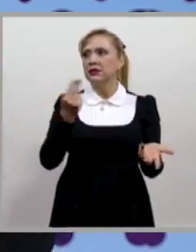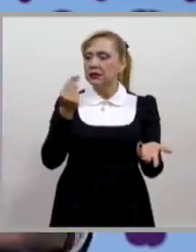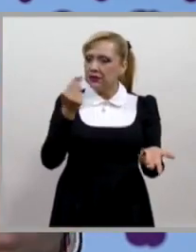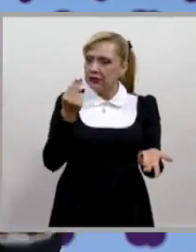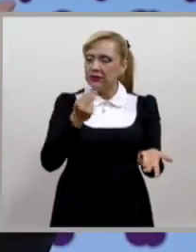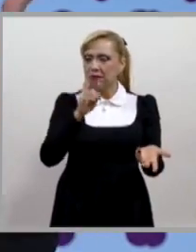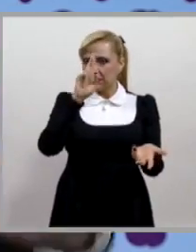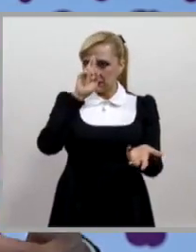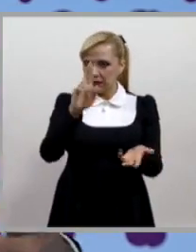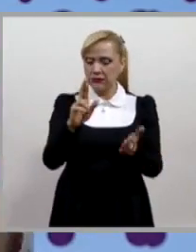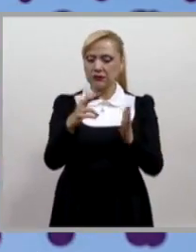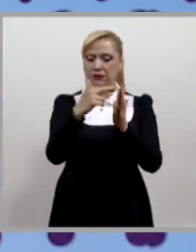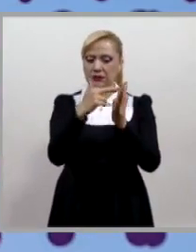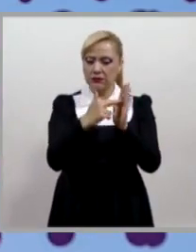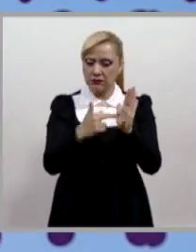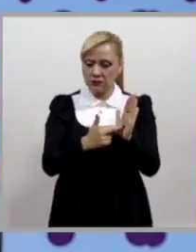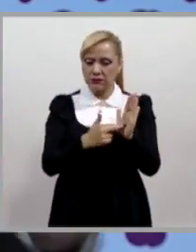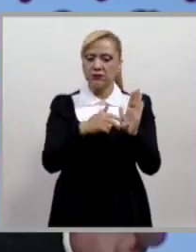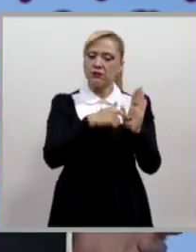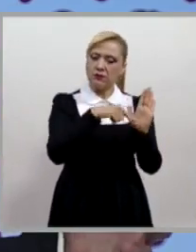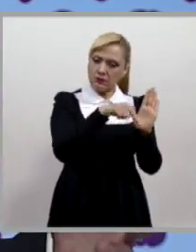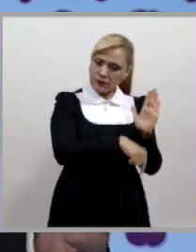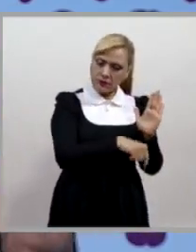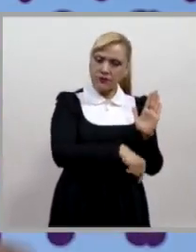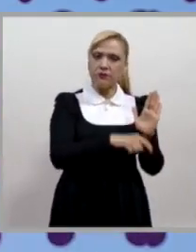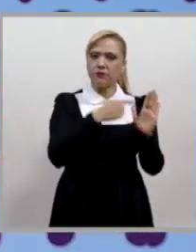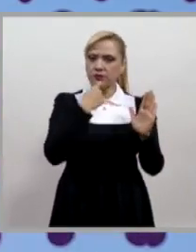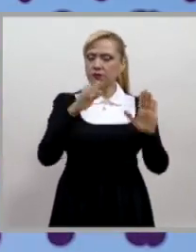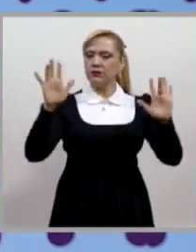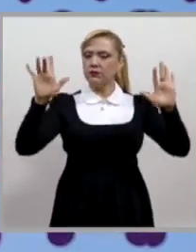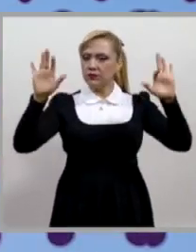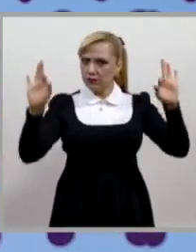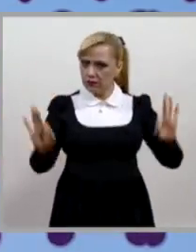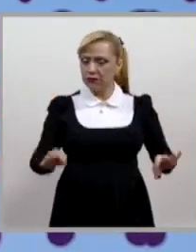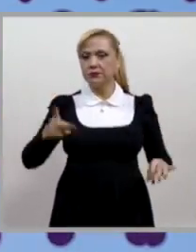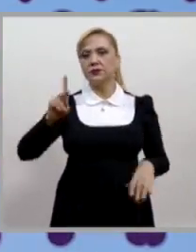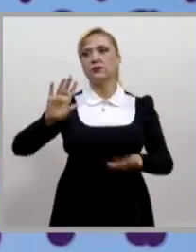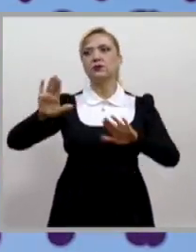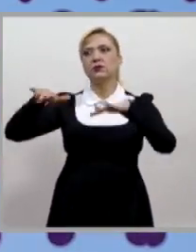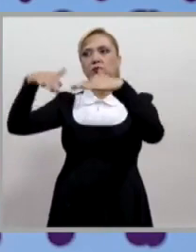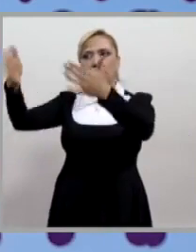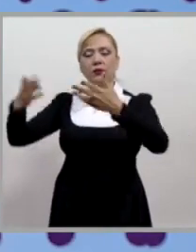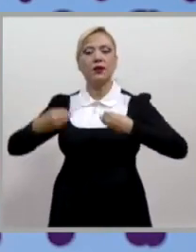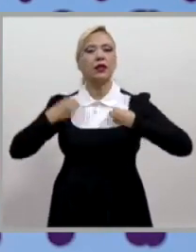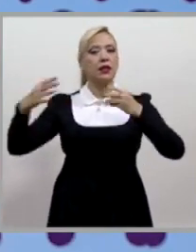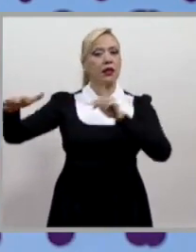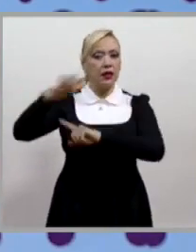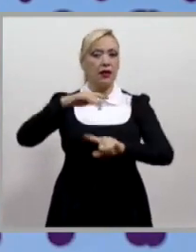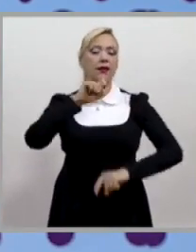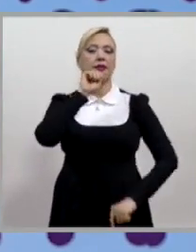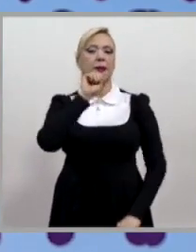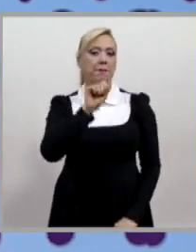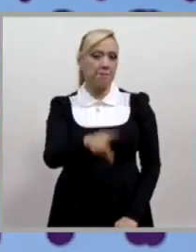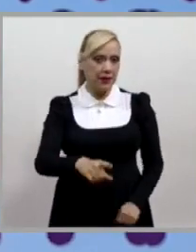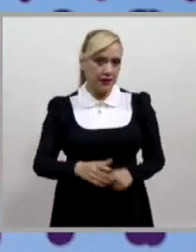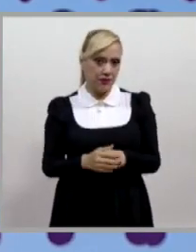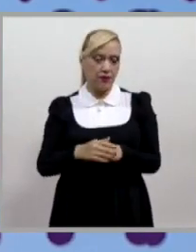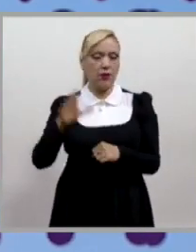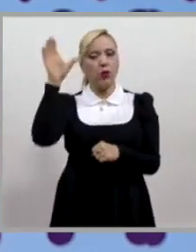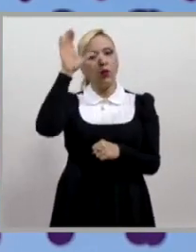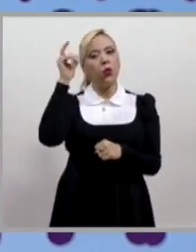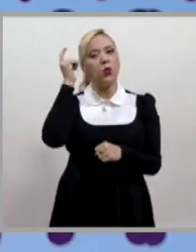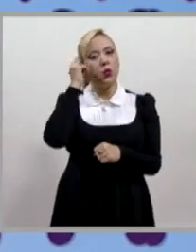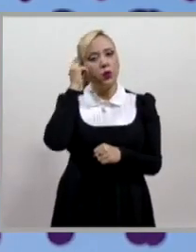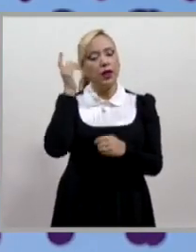concesiones, de las reglas transitorias que impone la paridad, ¿no? Y bueno, eso me lleva al tema que ya comentamos de la cultura. Creo que el tema de la cultura